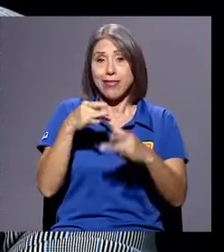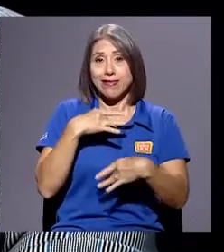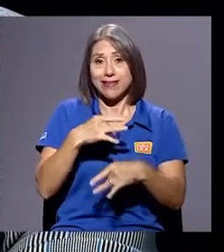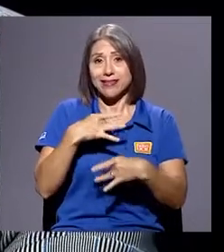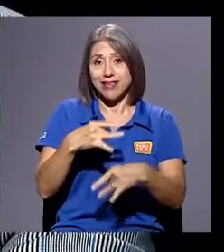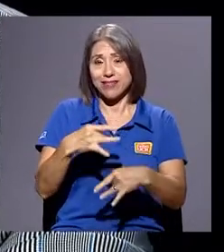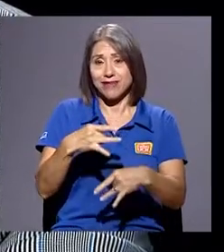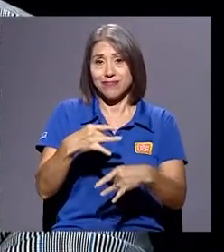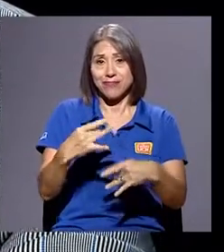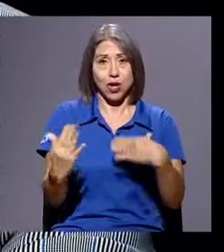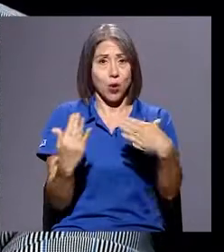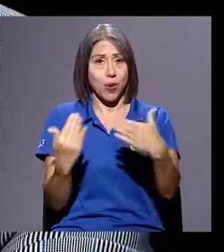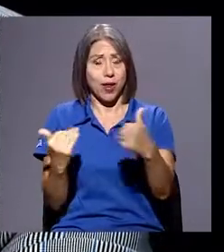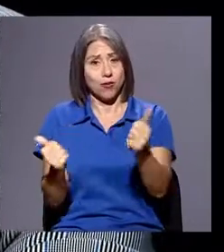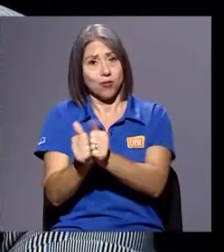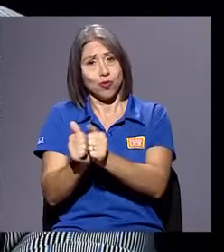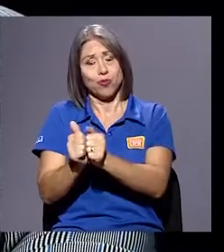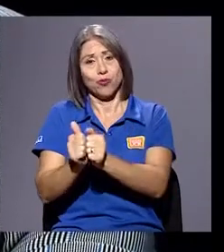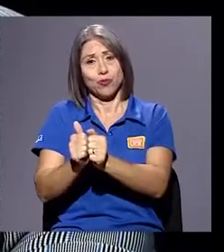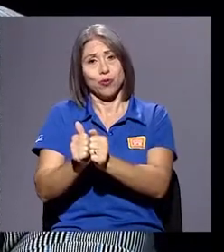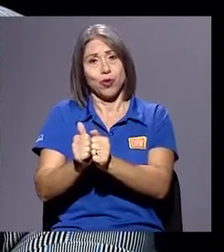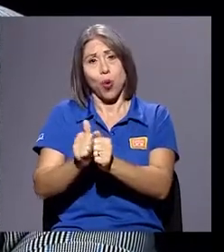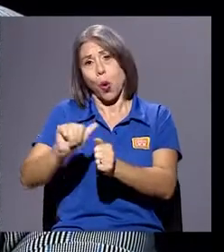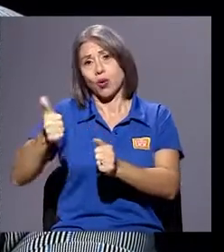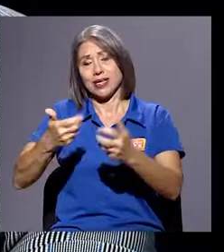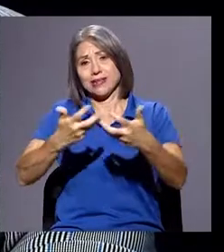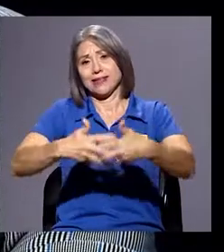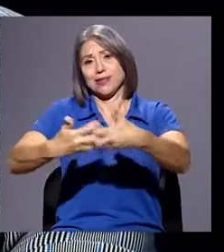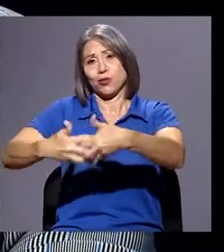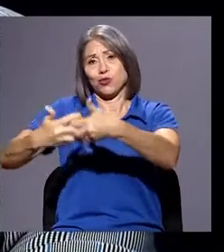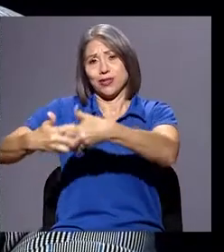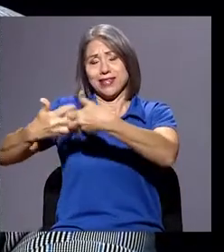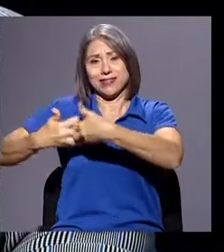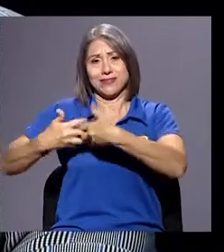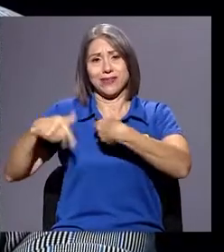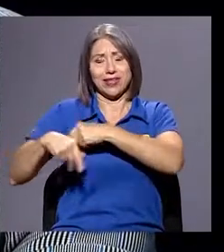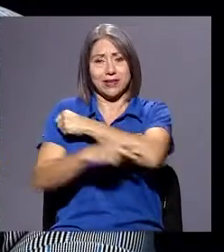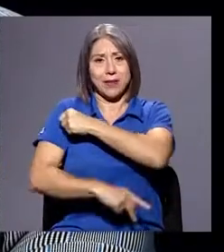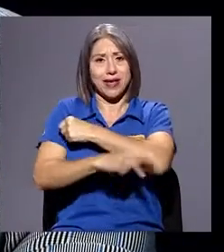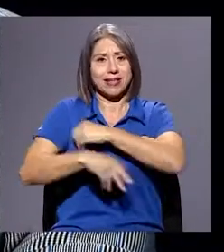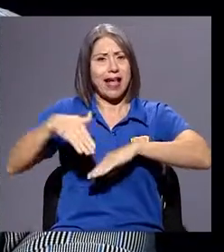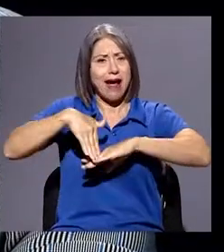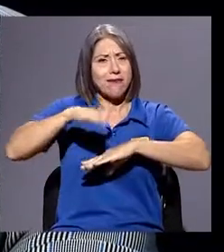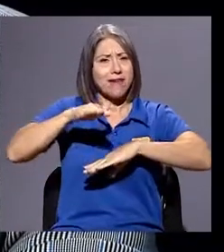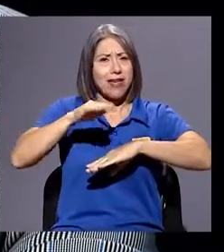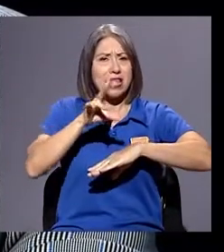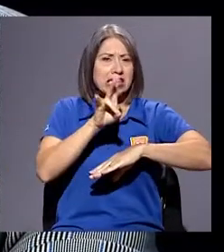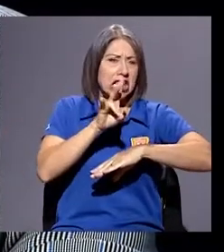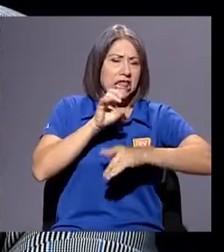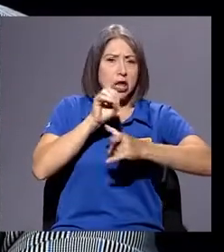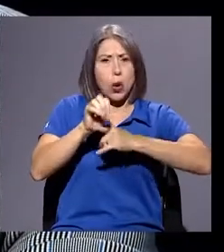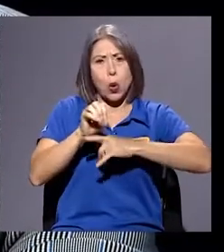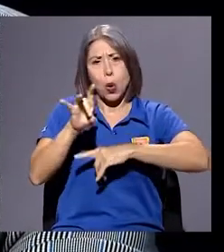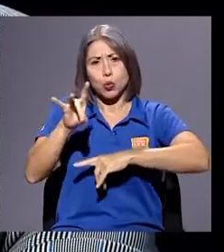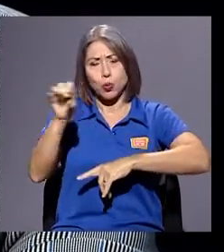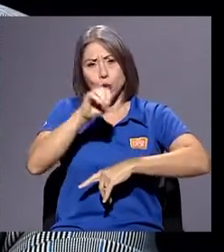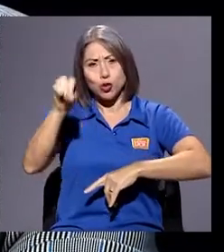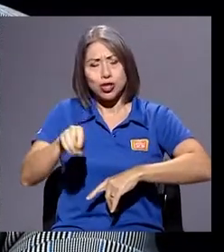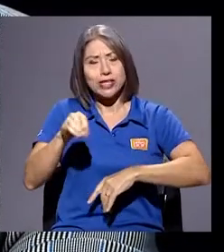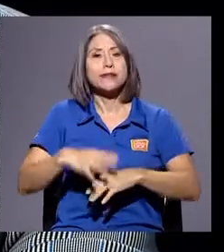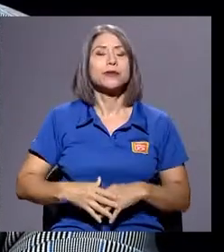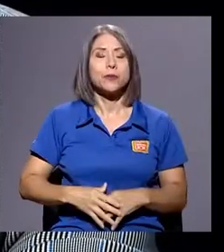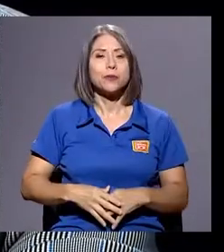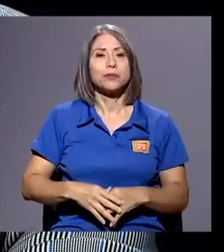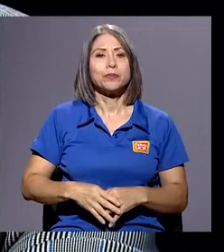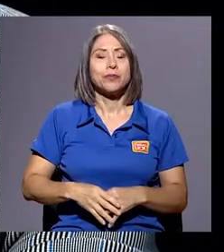interesante en comparación con el resto de las industrias de este país. Arriba del 7-8%, el